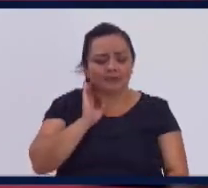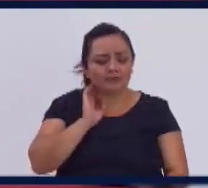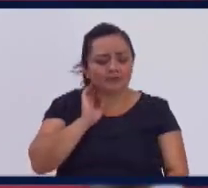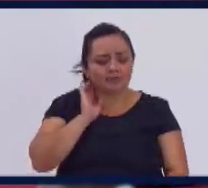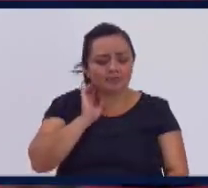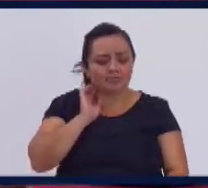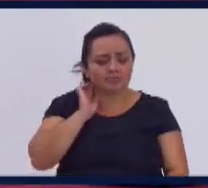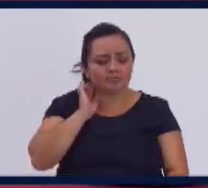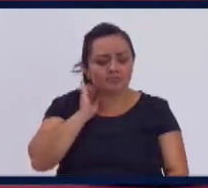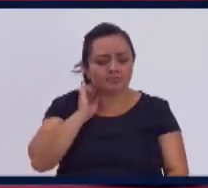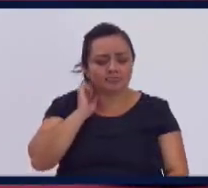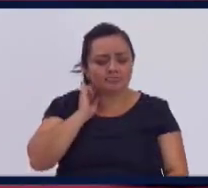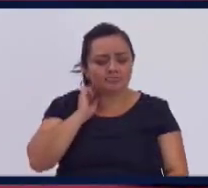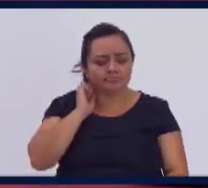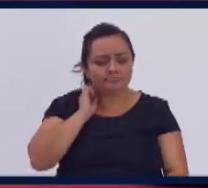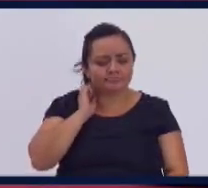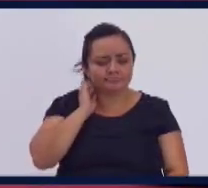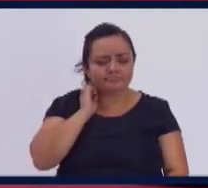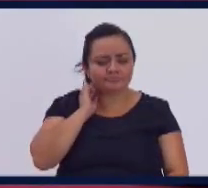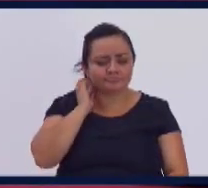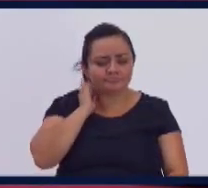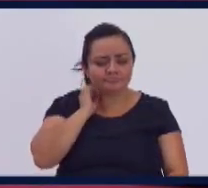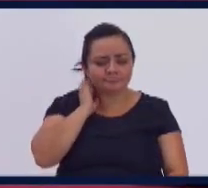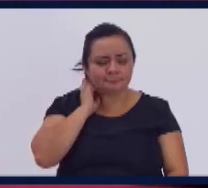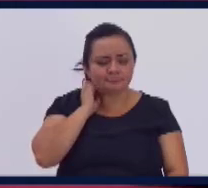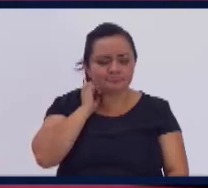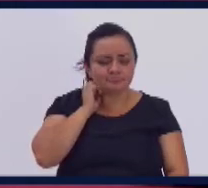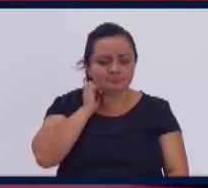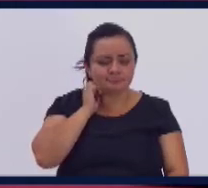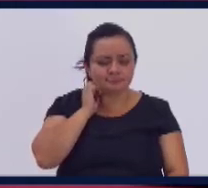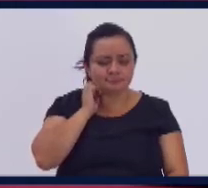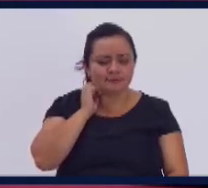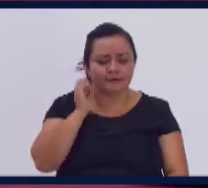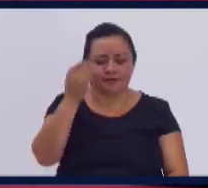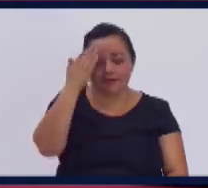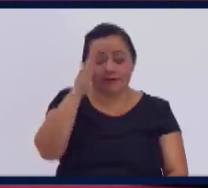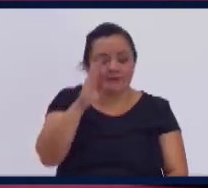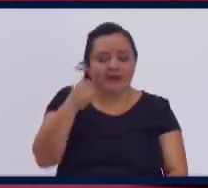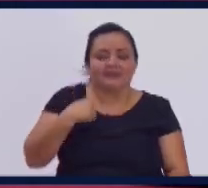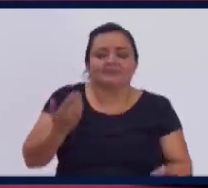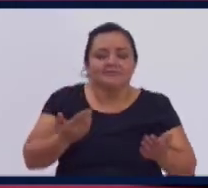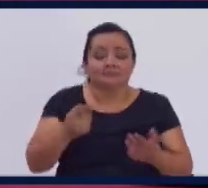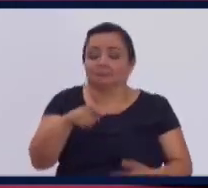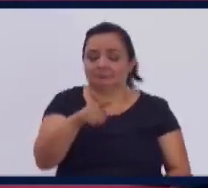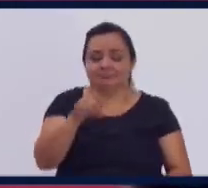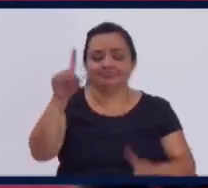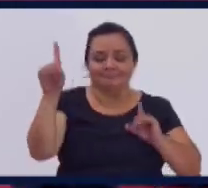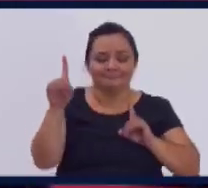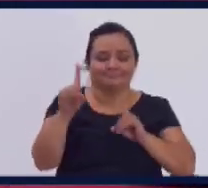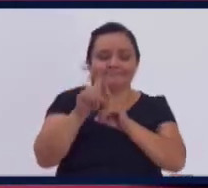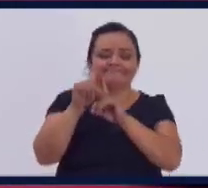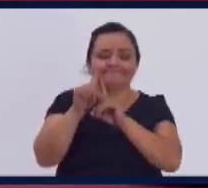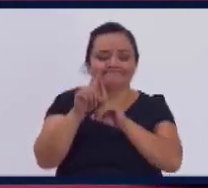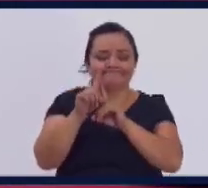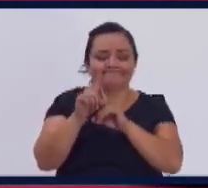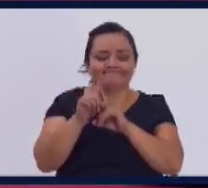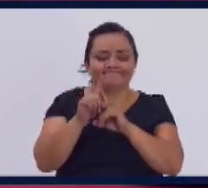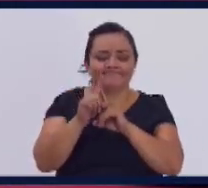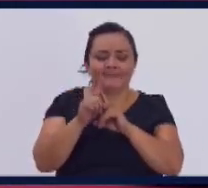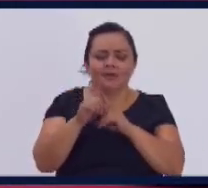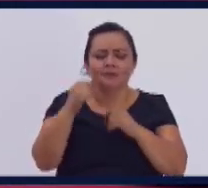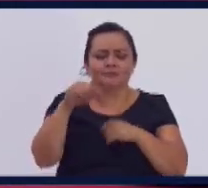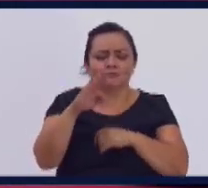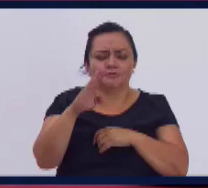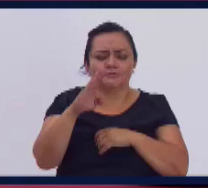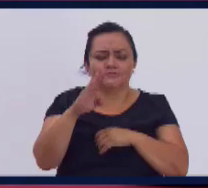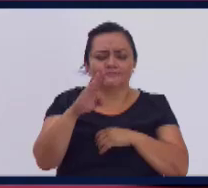qué ir a pensar: no sé por qué estoy aquí, no sé qué debo de hacer. Acércate al Señor. Cada bloqueo que te